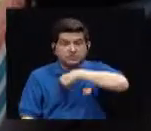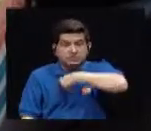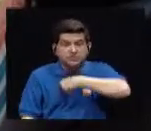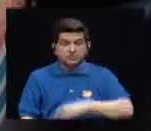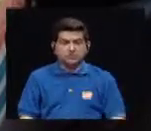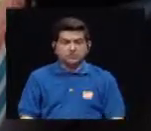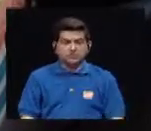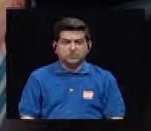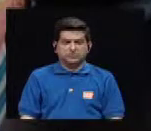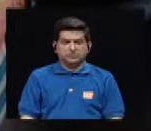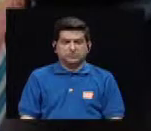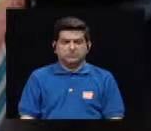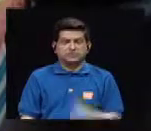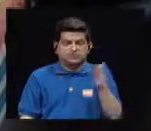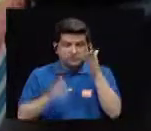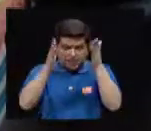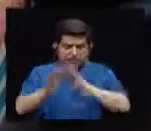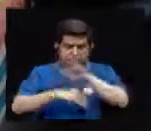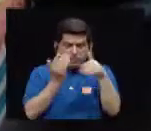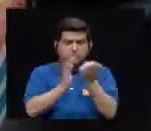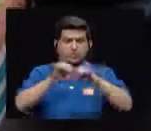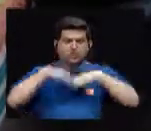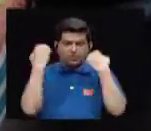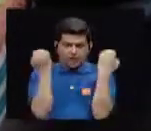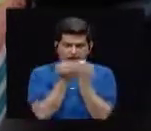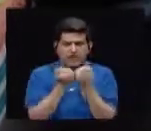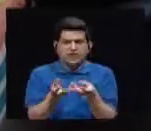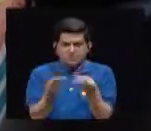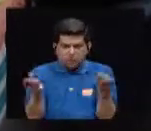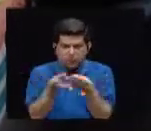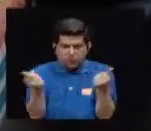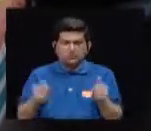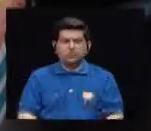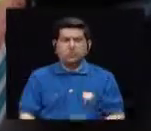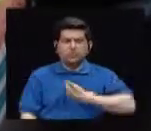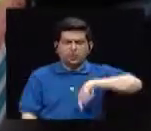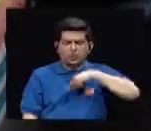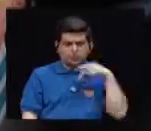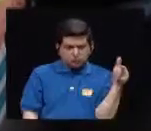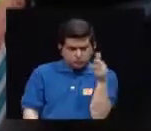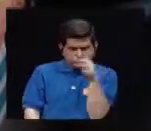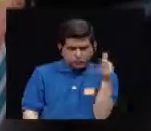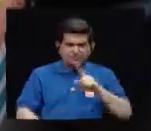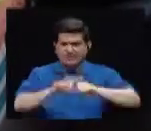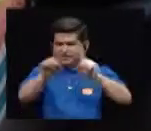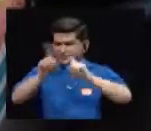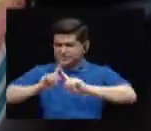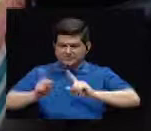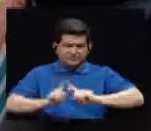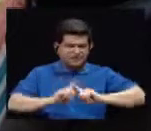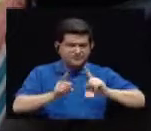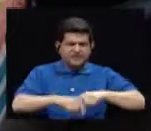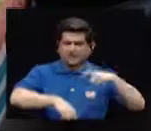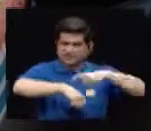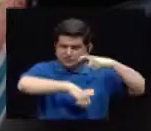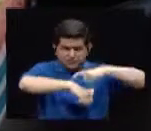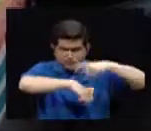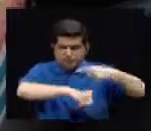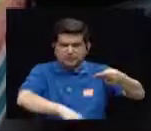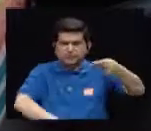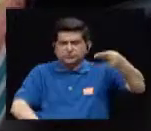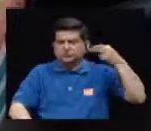Estuvimos, el camarógrafo, todo el equipo de producción. Estuvimos grabando, digamos, en esas diferentes